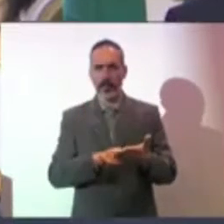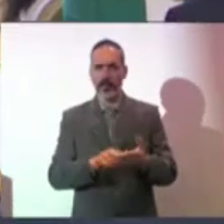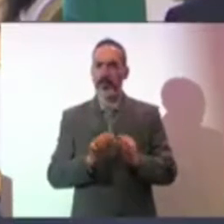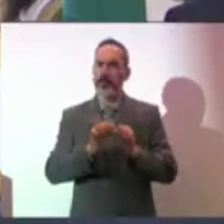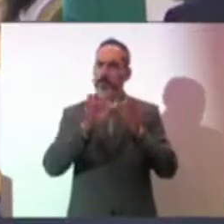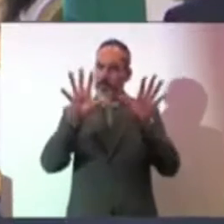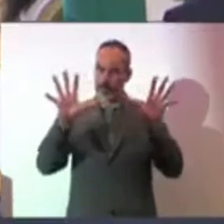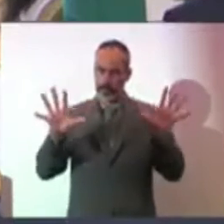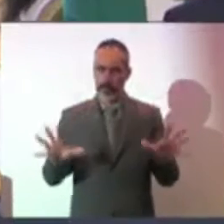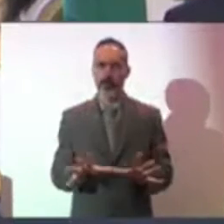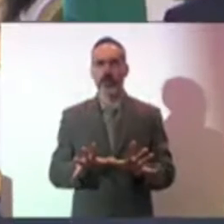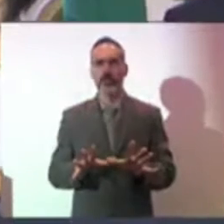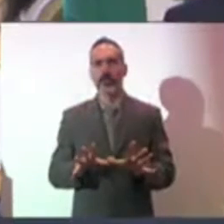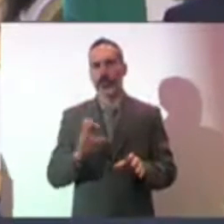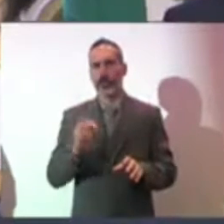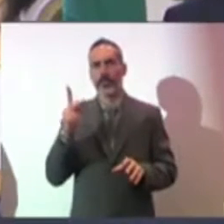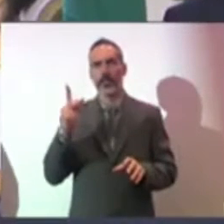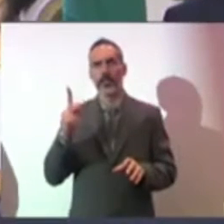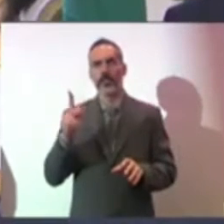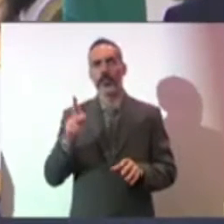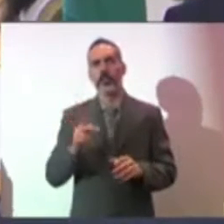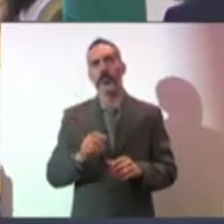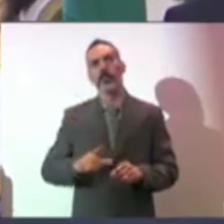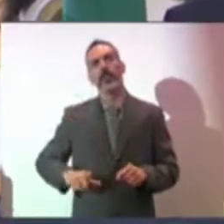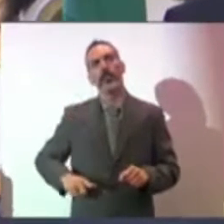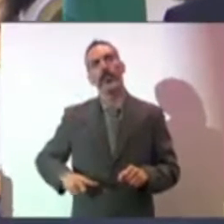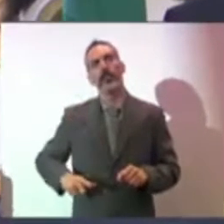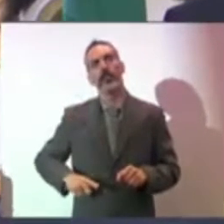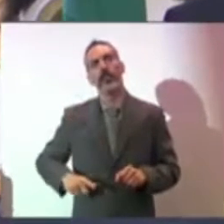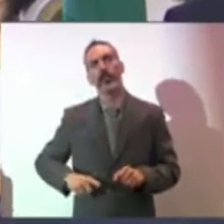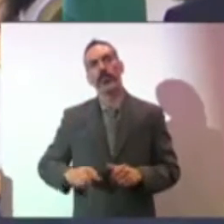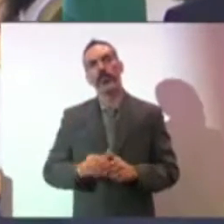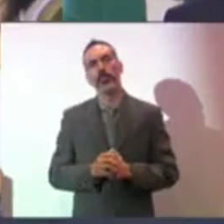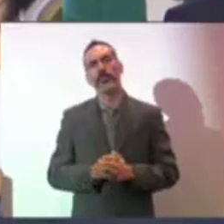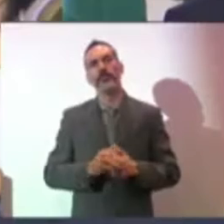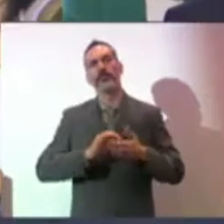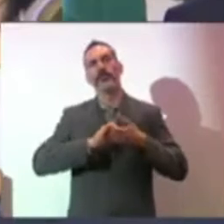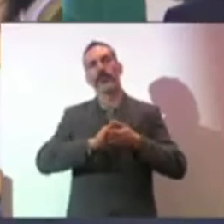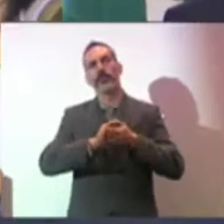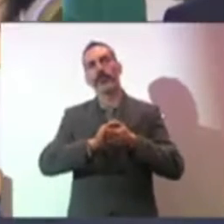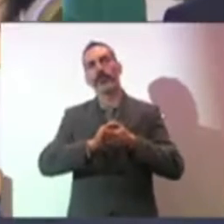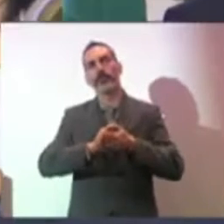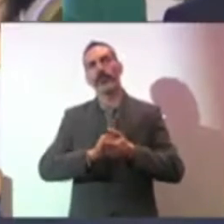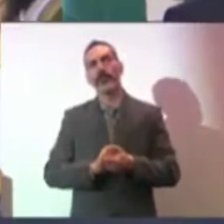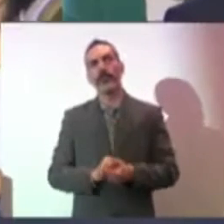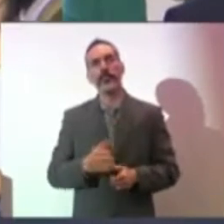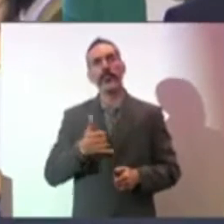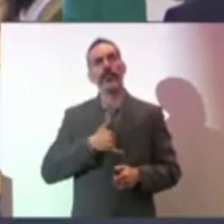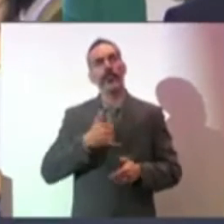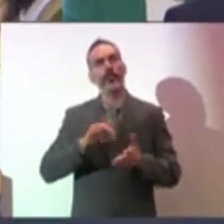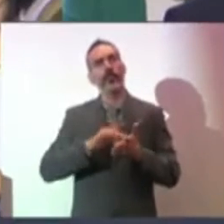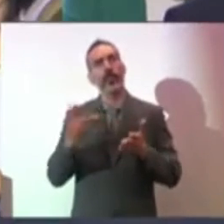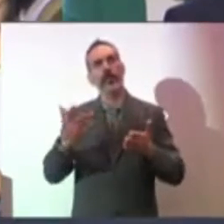como componentes esenciales de un gobierno democrático. Agradezco la confianza de